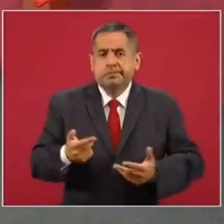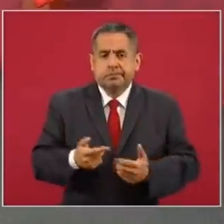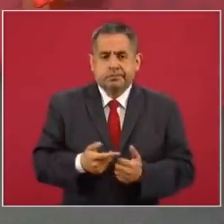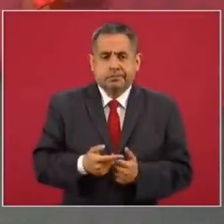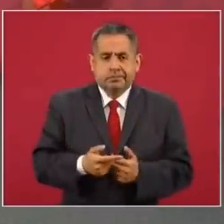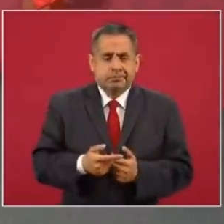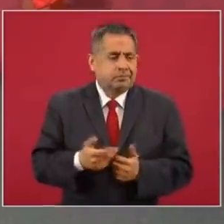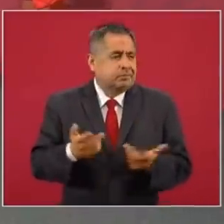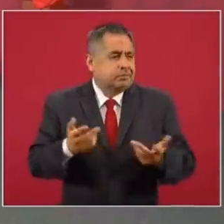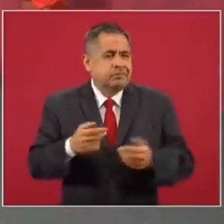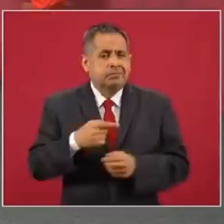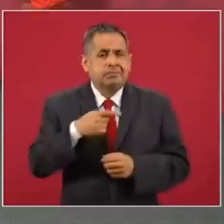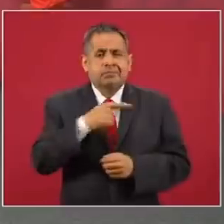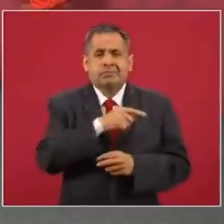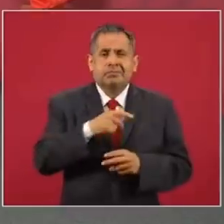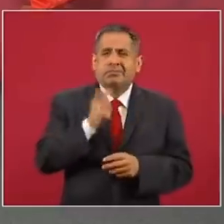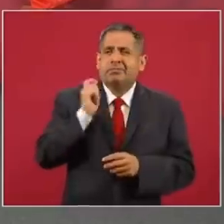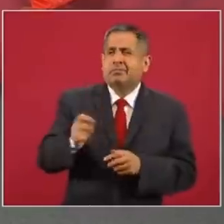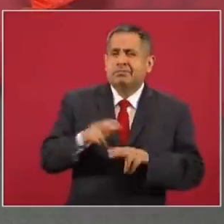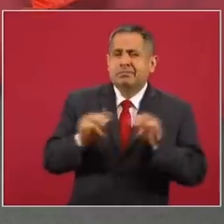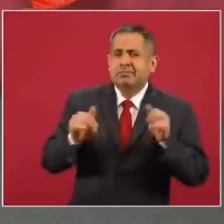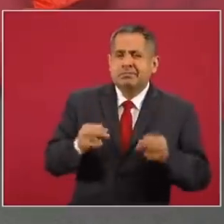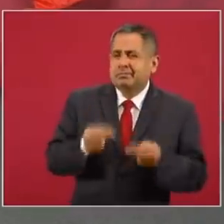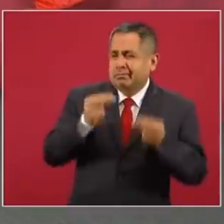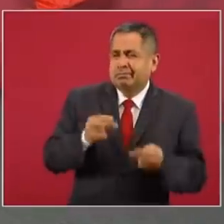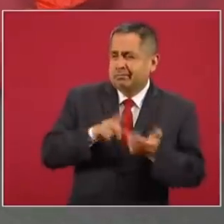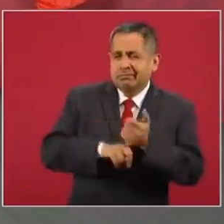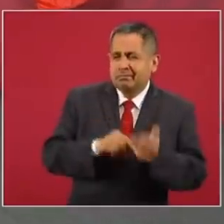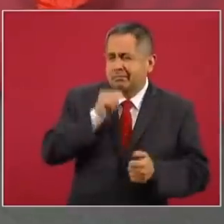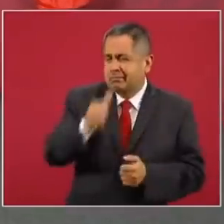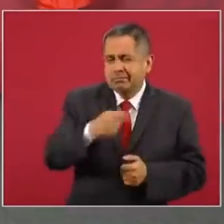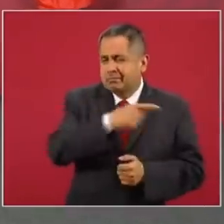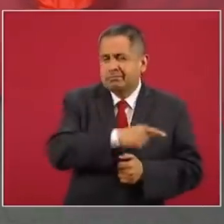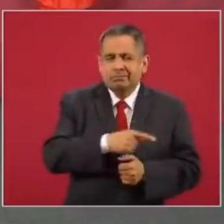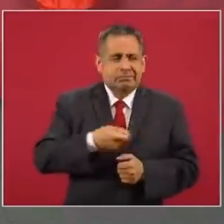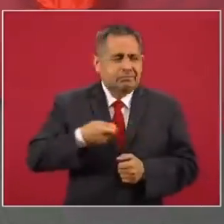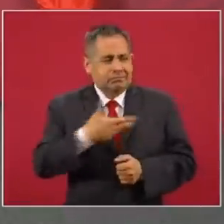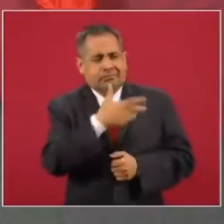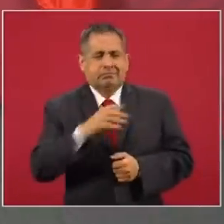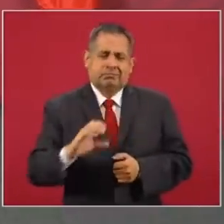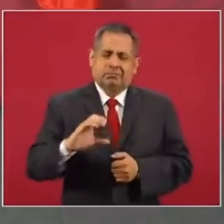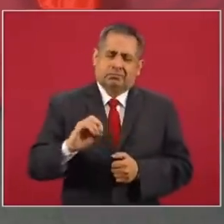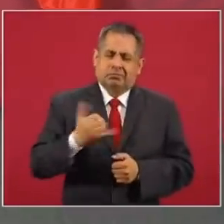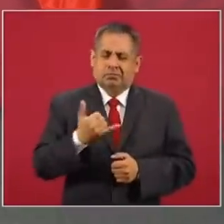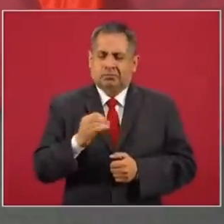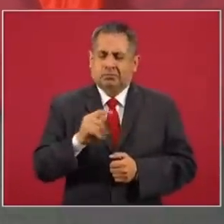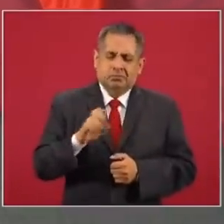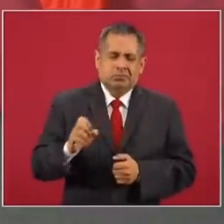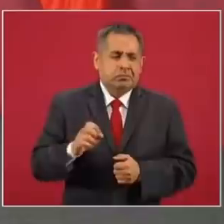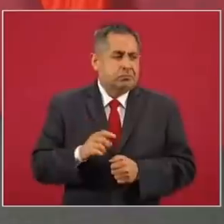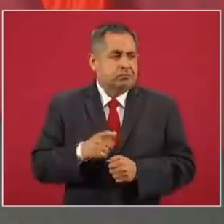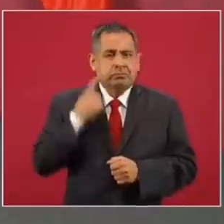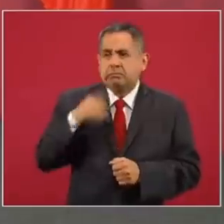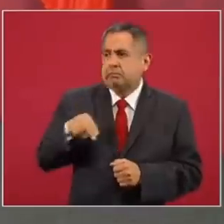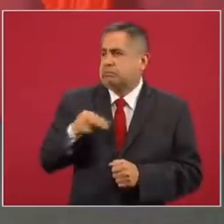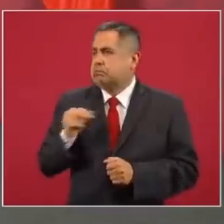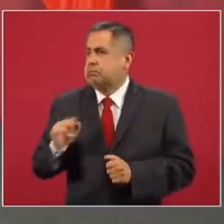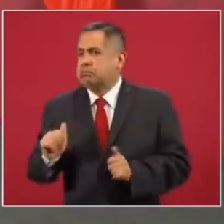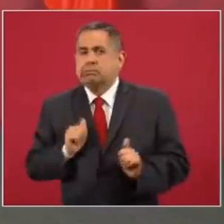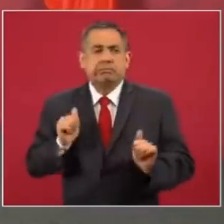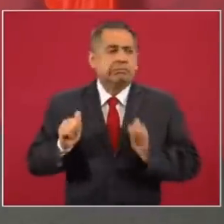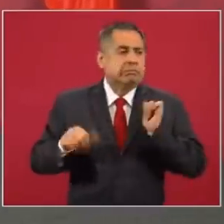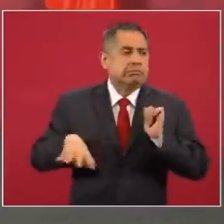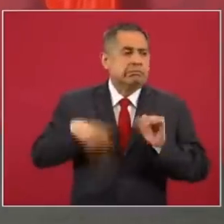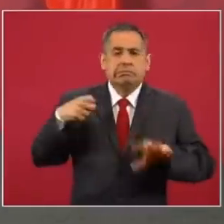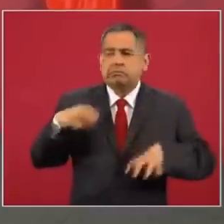y en sentido estricto ni siquiera son empresarios, son coyotes, traficantes de influencia, que